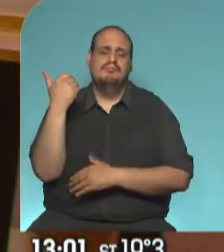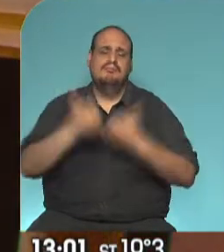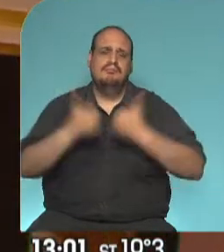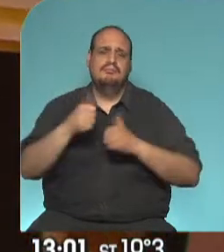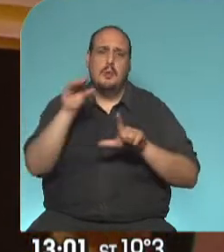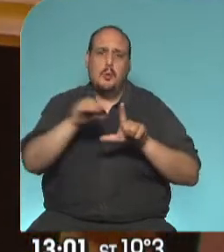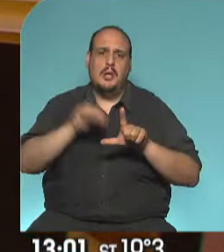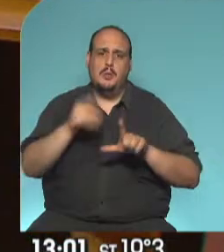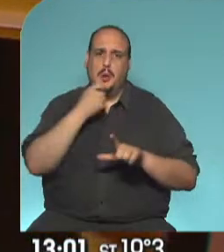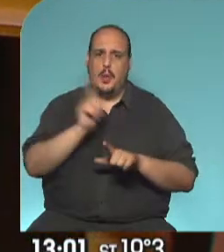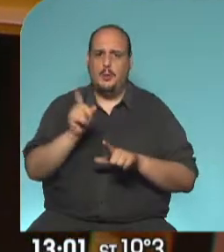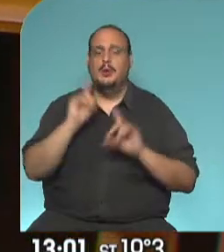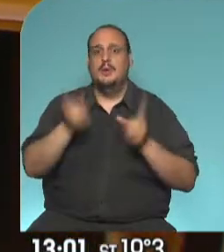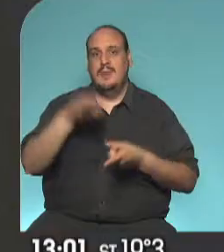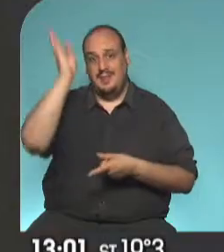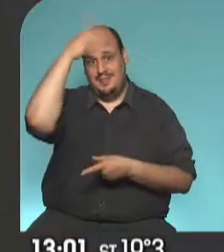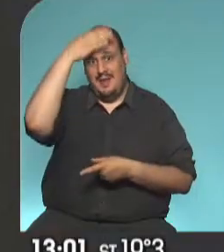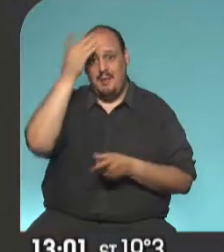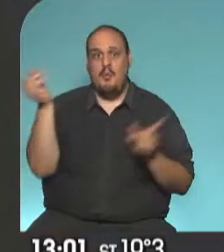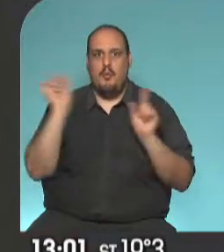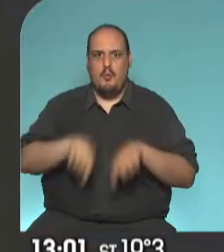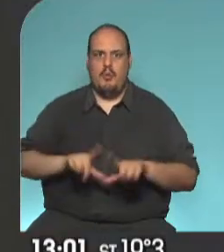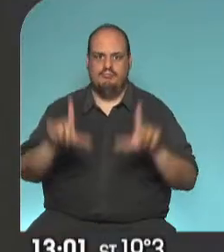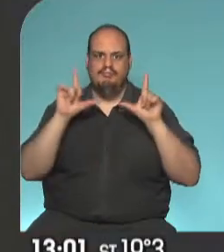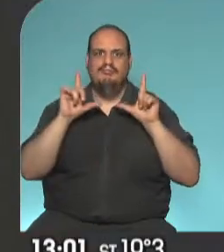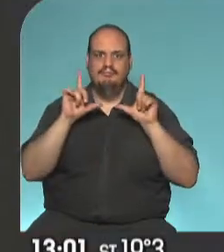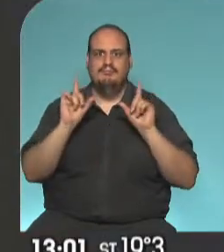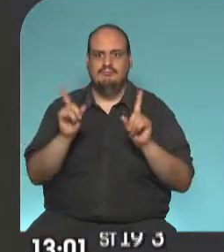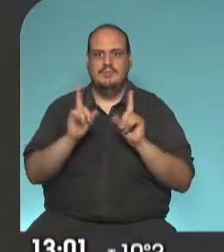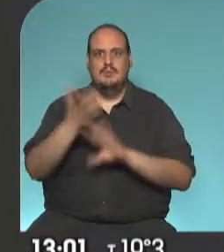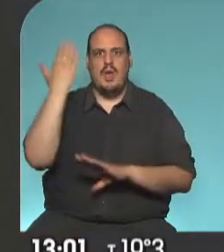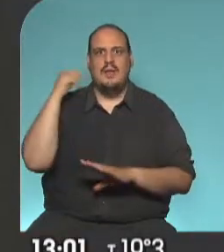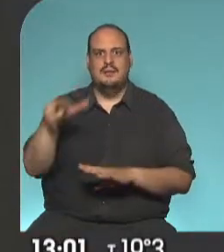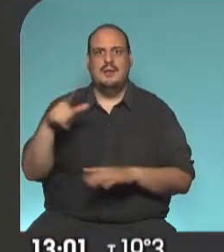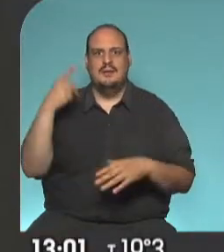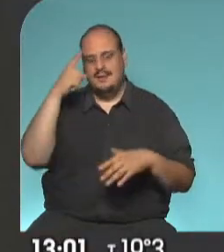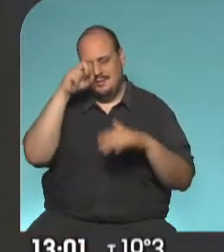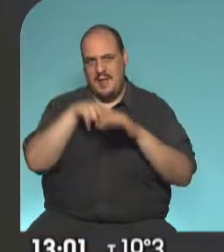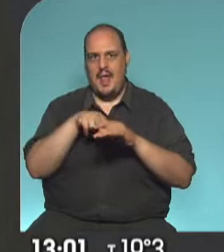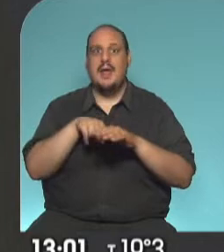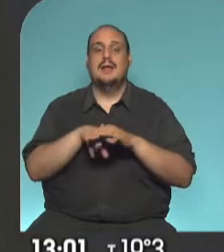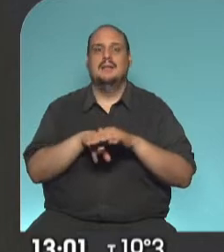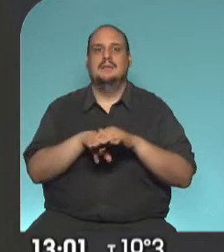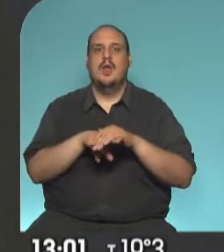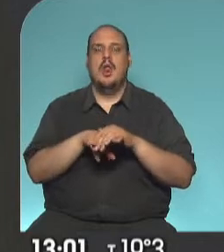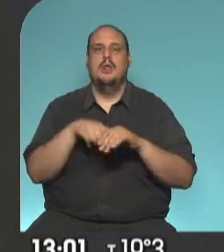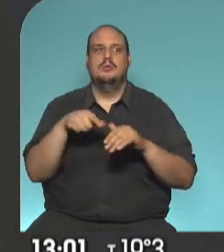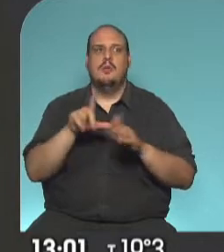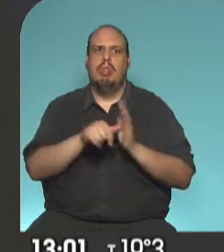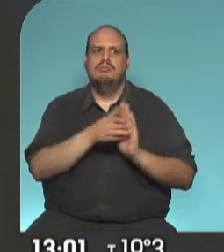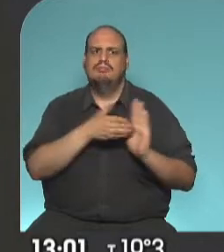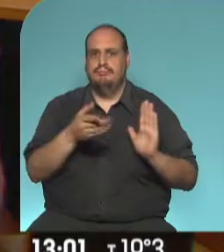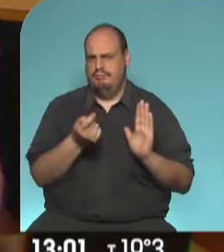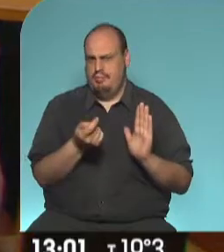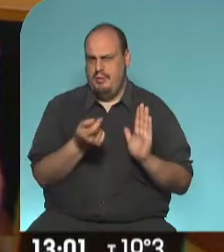levantar. Y la vuelta de Trump rápidamente al escenario, ¿no? Después de la internación de la semana pasada, que no sabíamos cuánto se iba a extender, muy